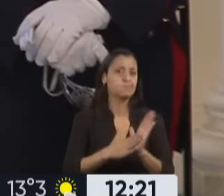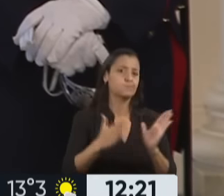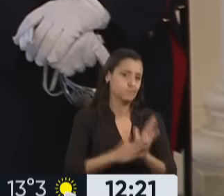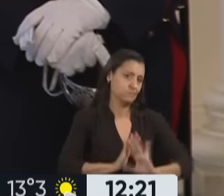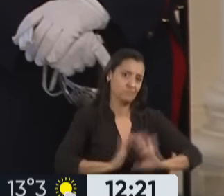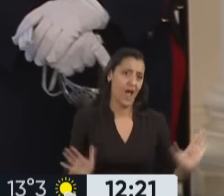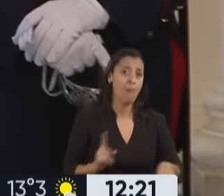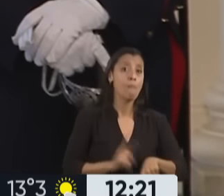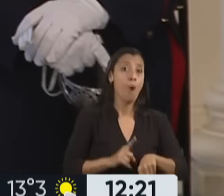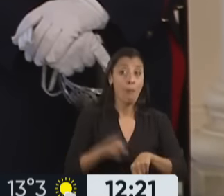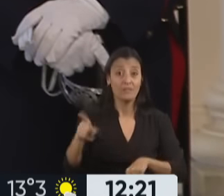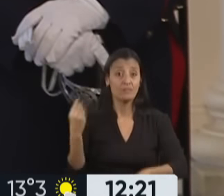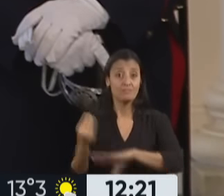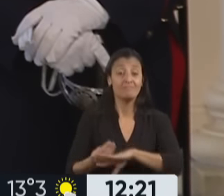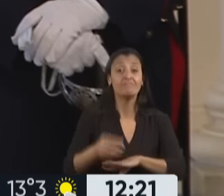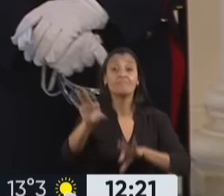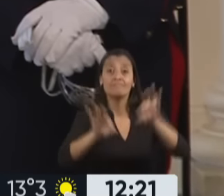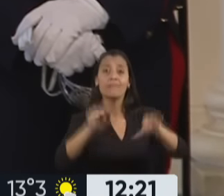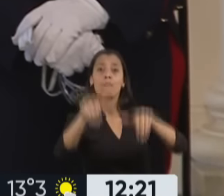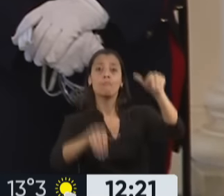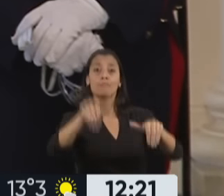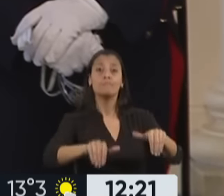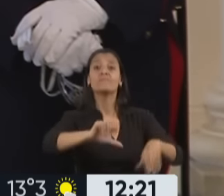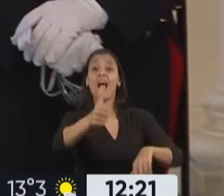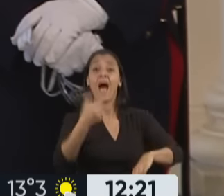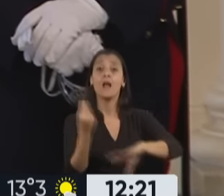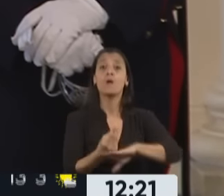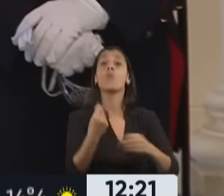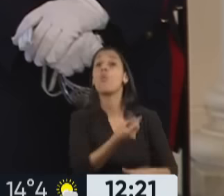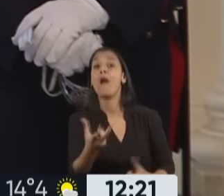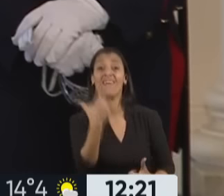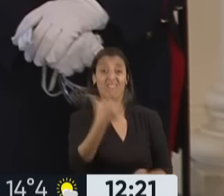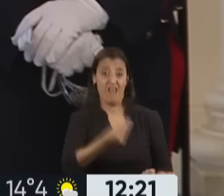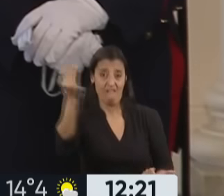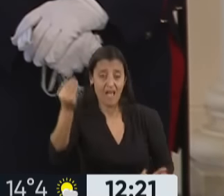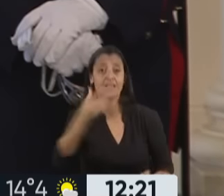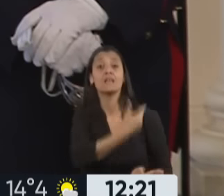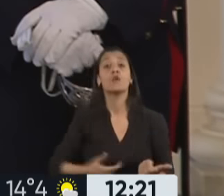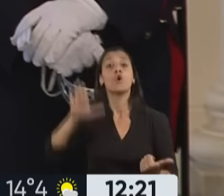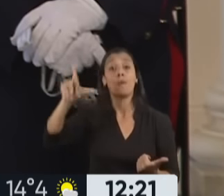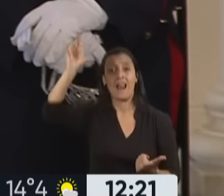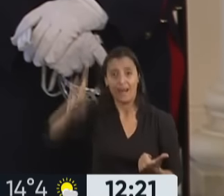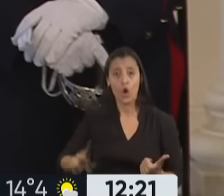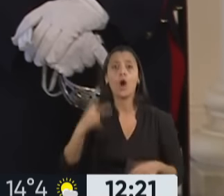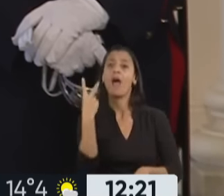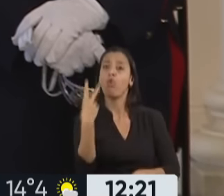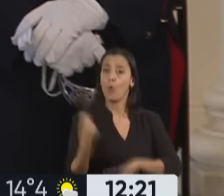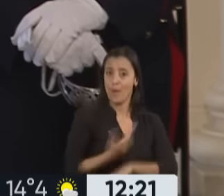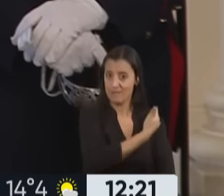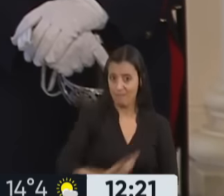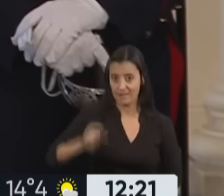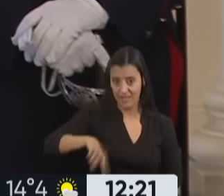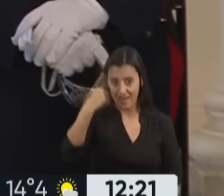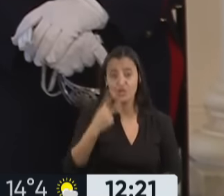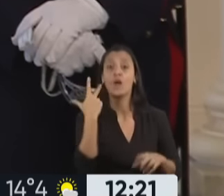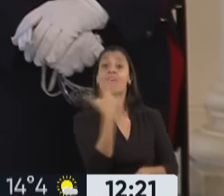demostrado al ser elegido por el voto popular 3 veces como gobernador de La Rioja, 2 veces presidente de la Nación y 3 veces